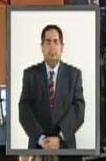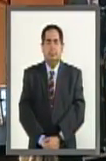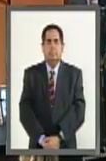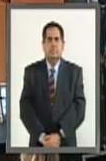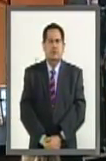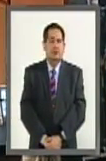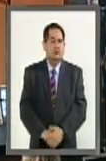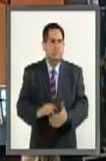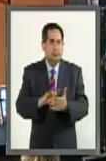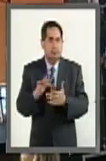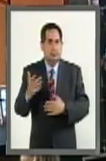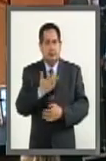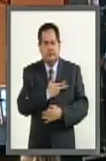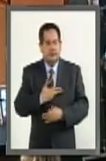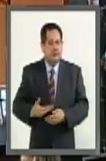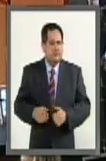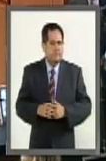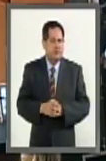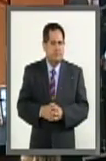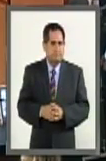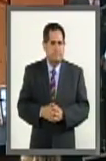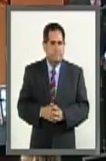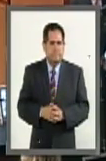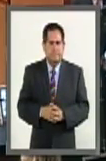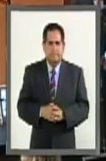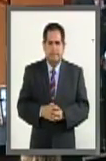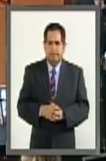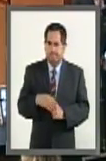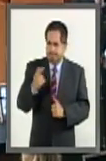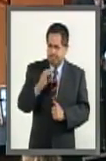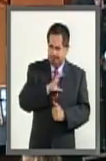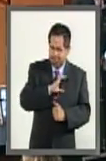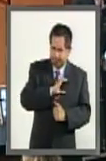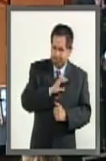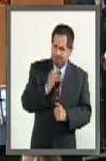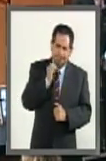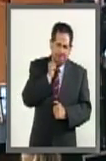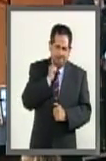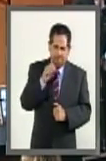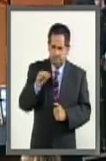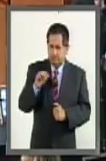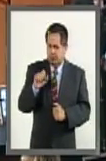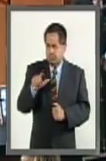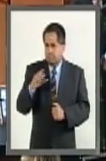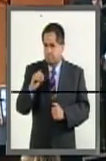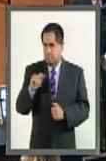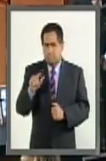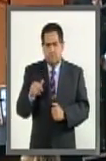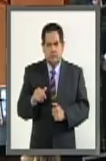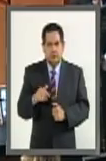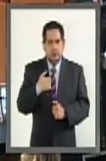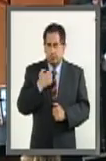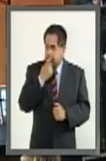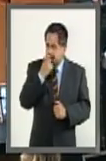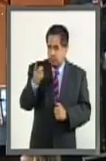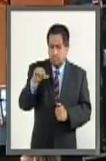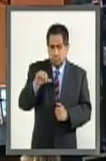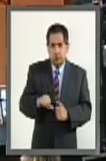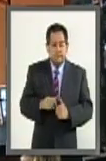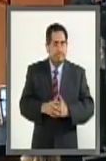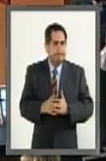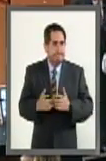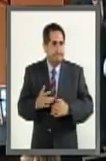Gracias, presidente. Estimado amigo senador Manuel Cota, quiero decirte que hoy pues